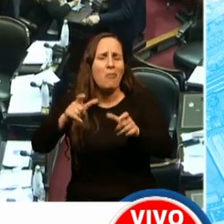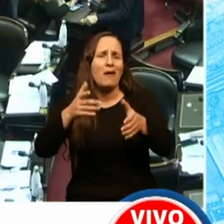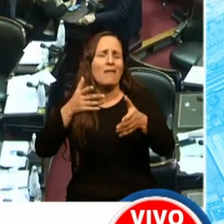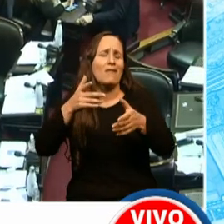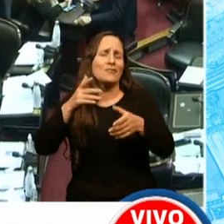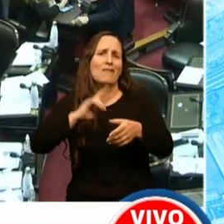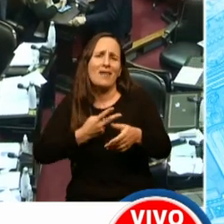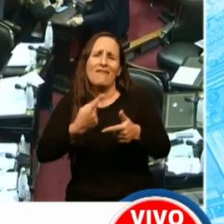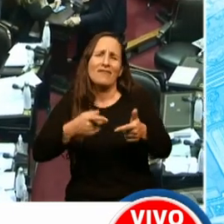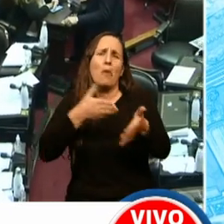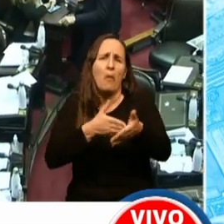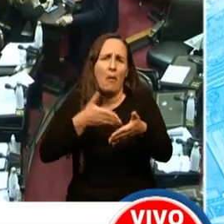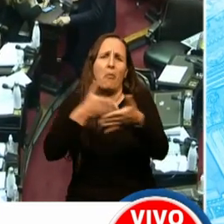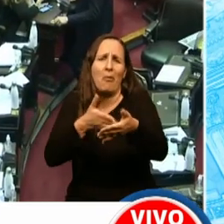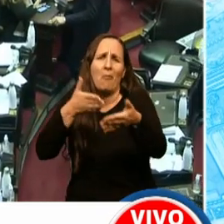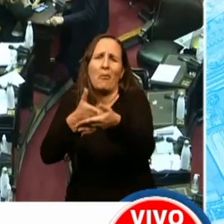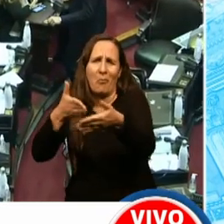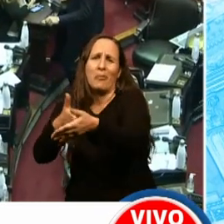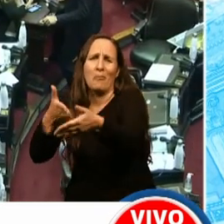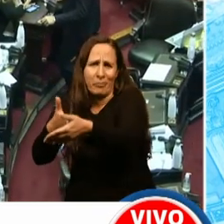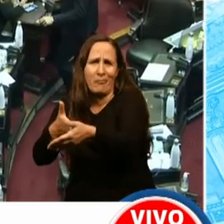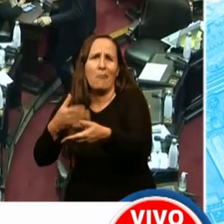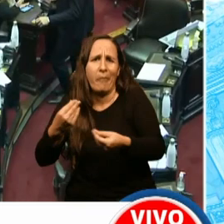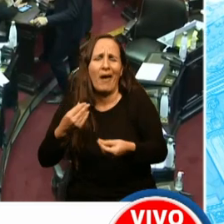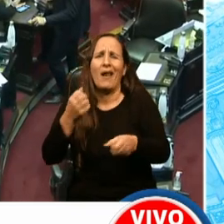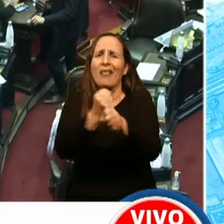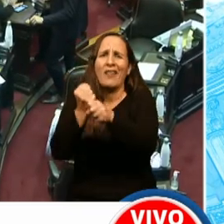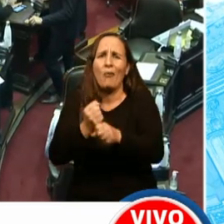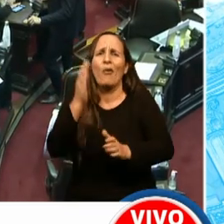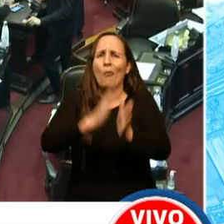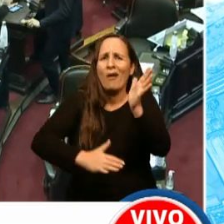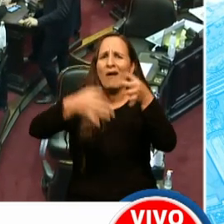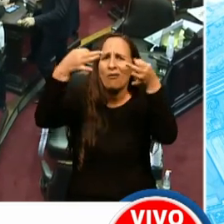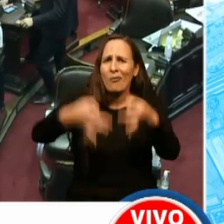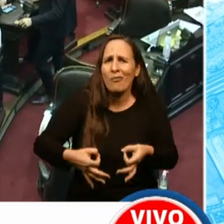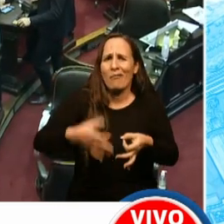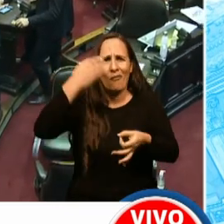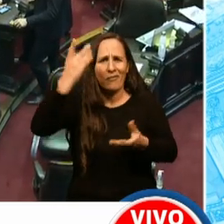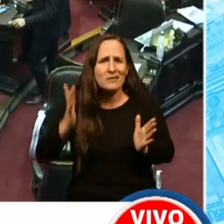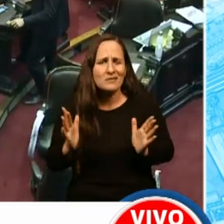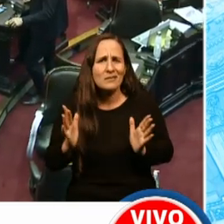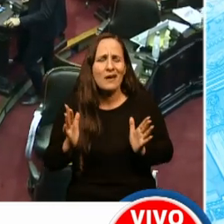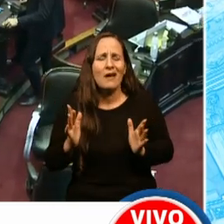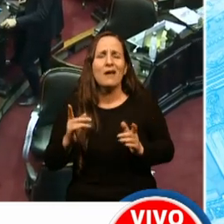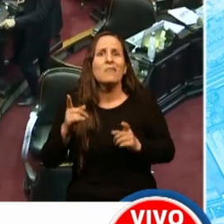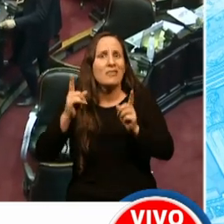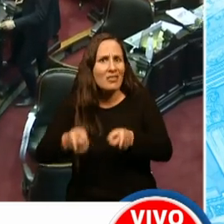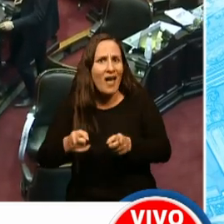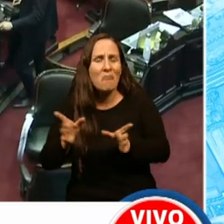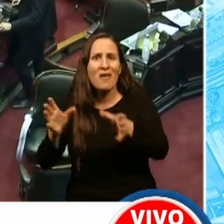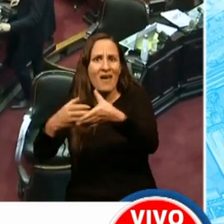colectivo para poder insertarse en ese mercado laboral de manera formal sino que también lo convirtió